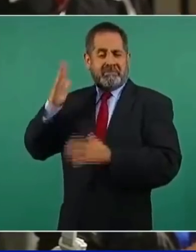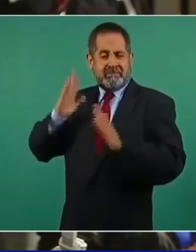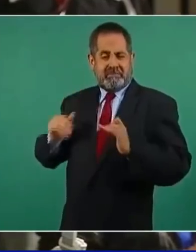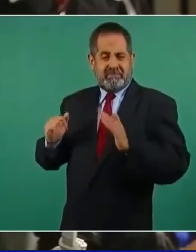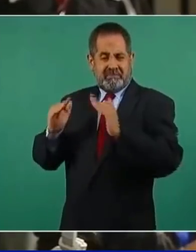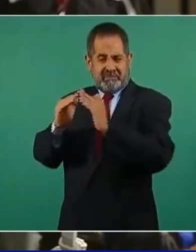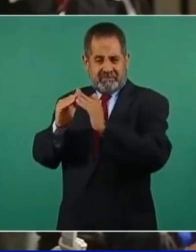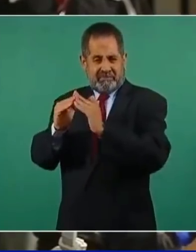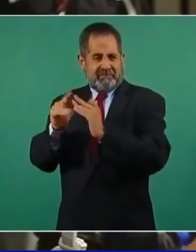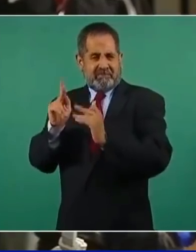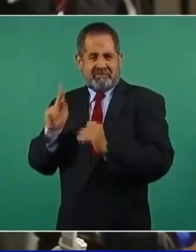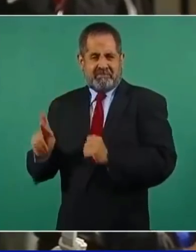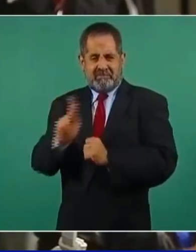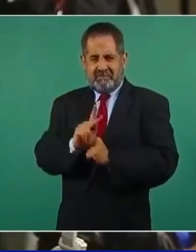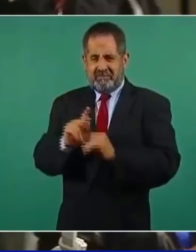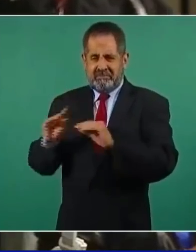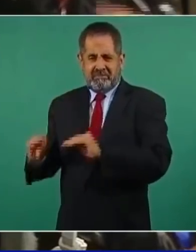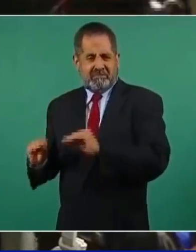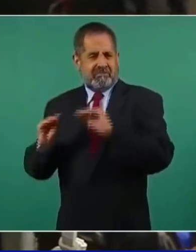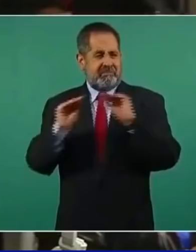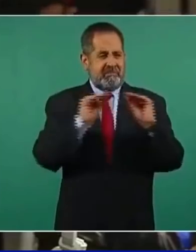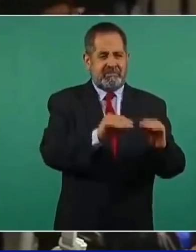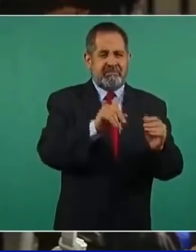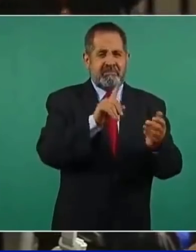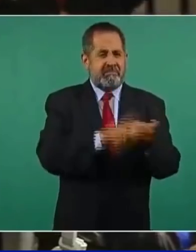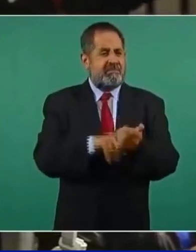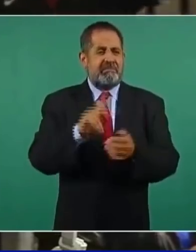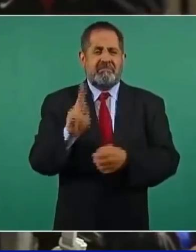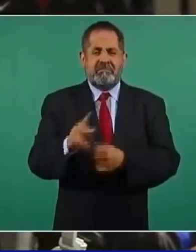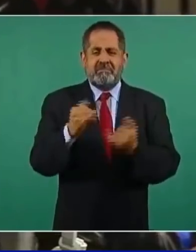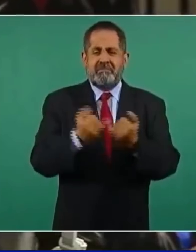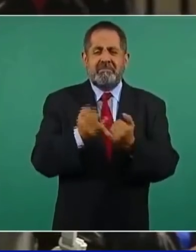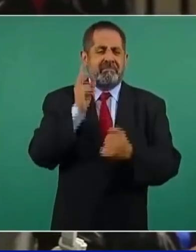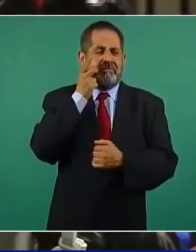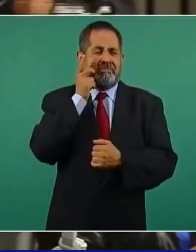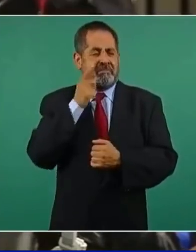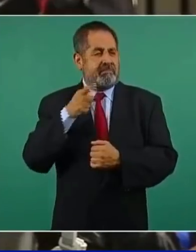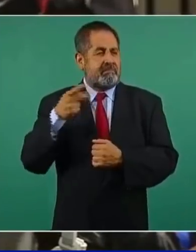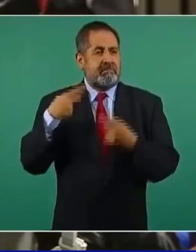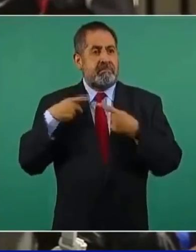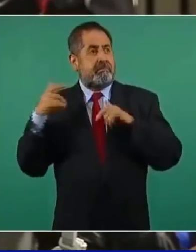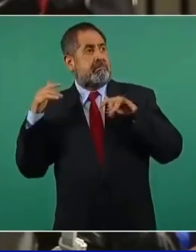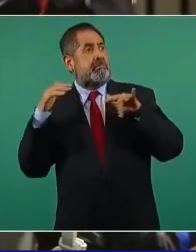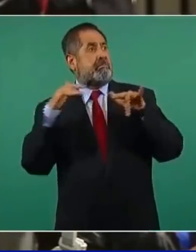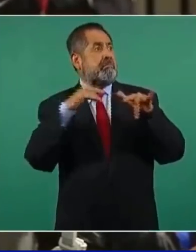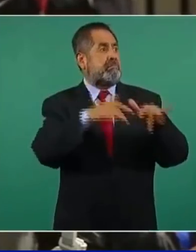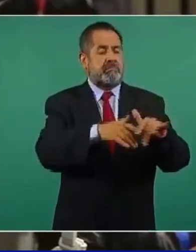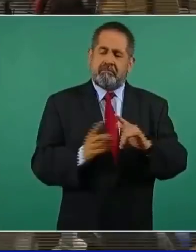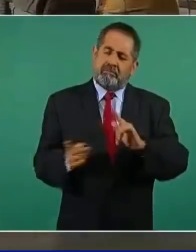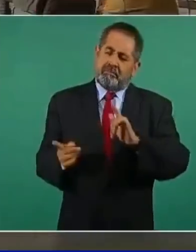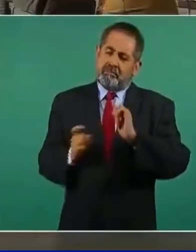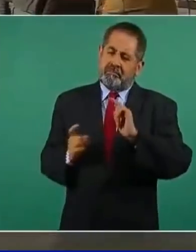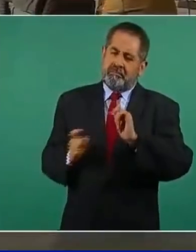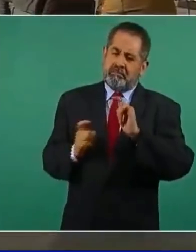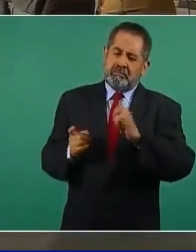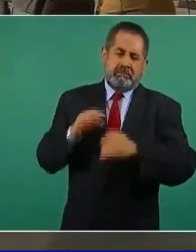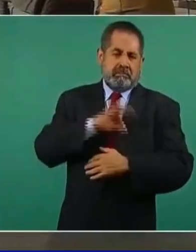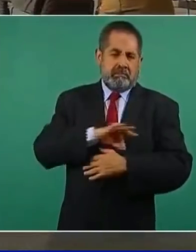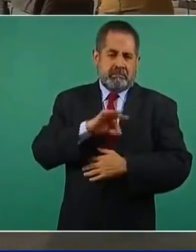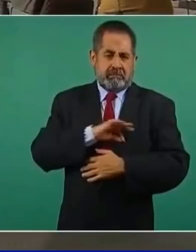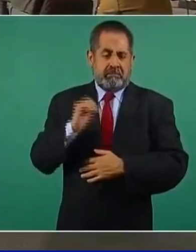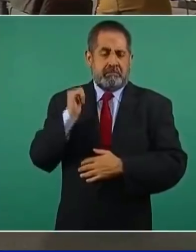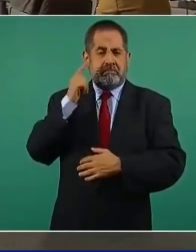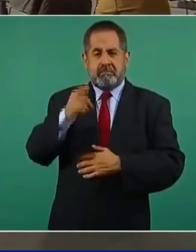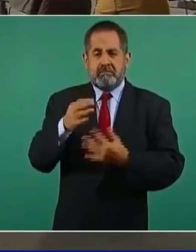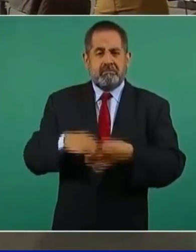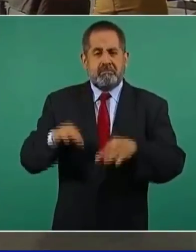Esto funcionaría como un tipo Disneylandia en recaudar dinero. Sería una parte muy importante para